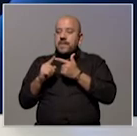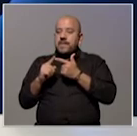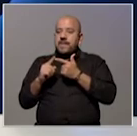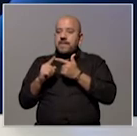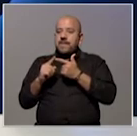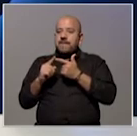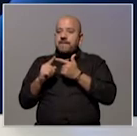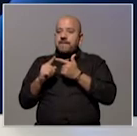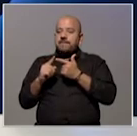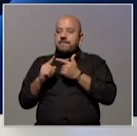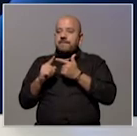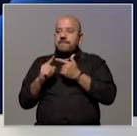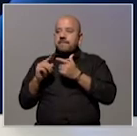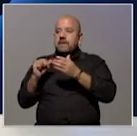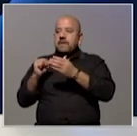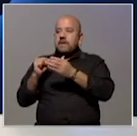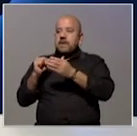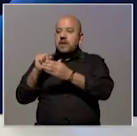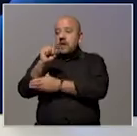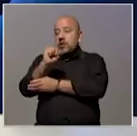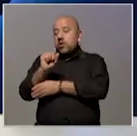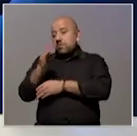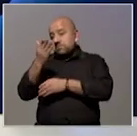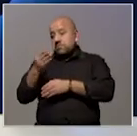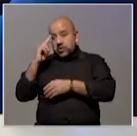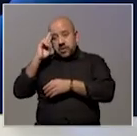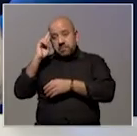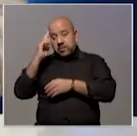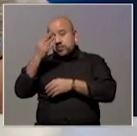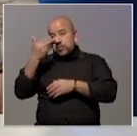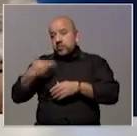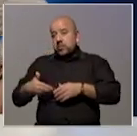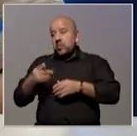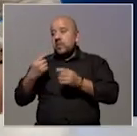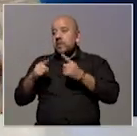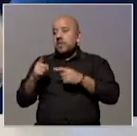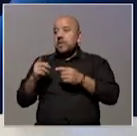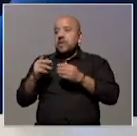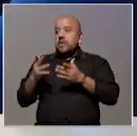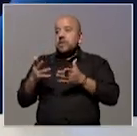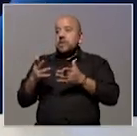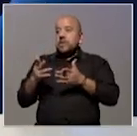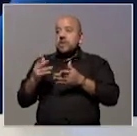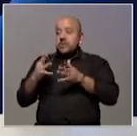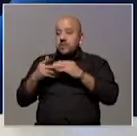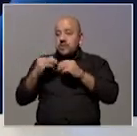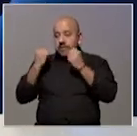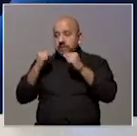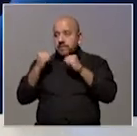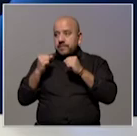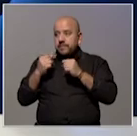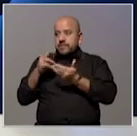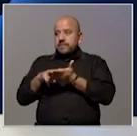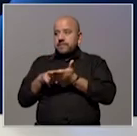a diente elegido con su posición pero yo creo que es una forma de práctica de resolver el problema porque